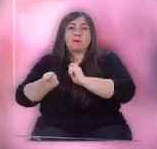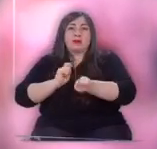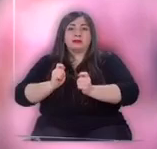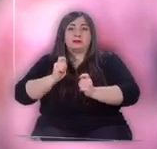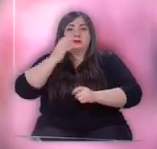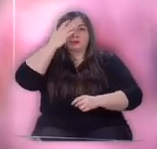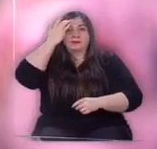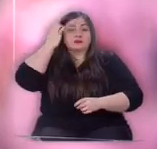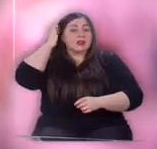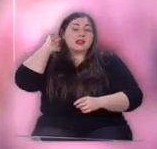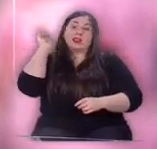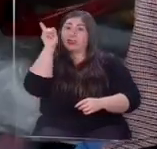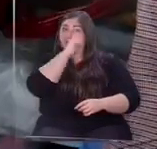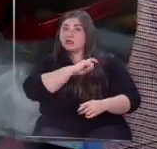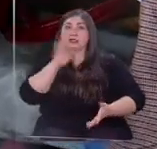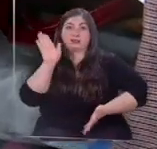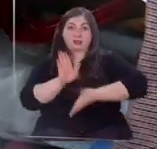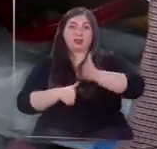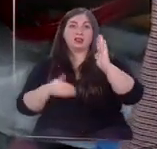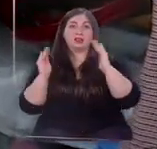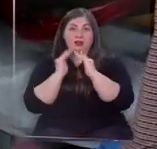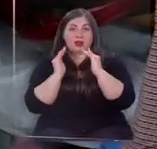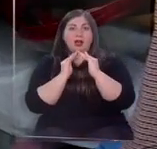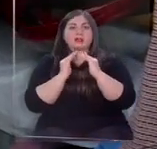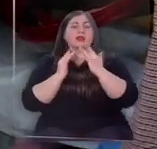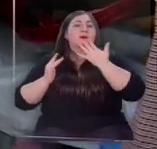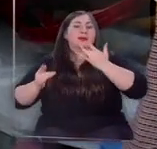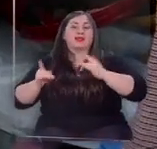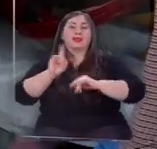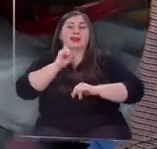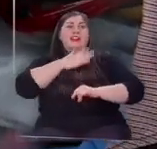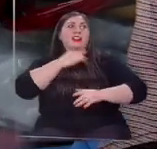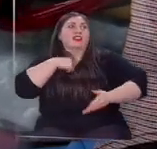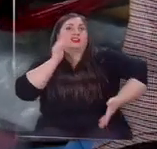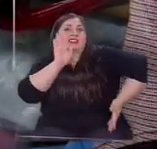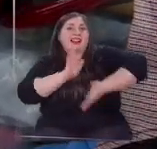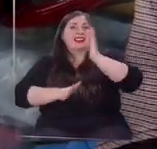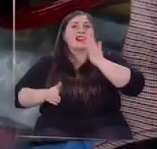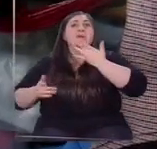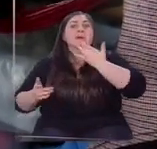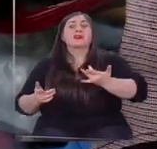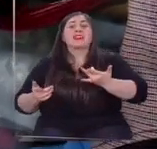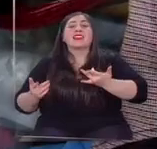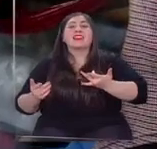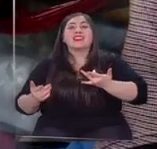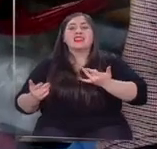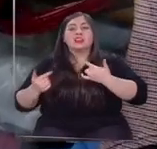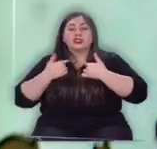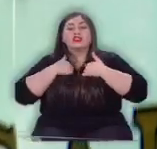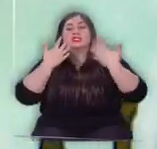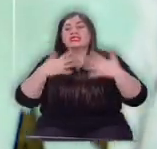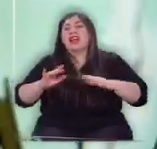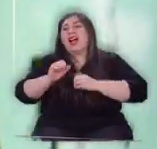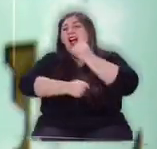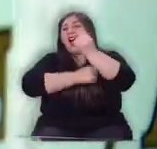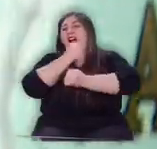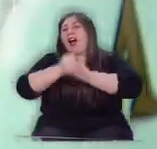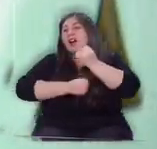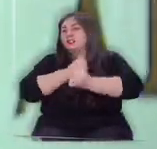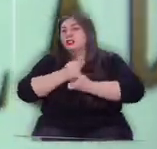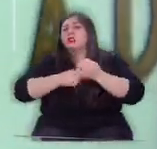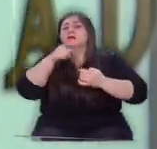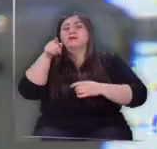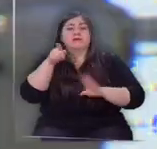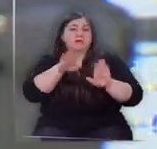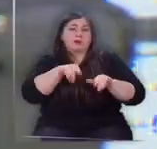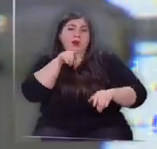costó mucho salir de la casa porque no me querían dejar salir, porque como soy ya bastante de edad. Como ellos, son cientos